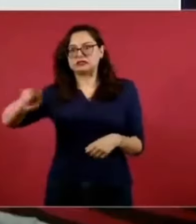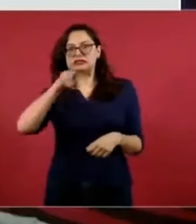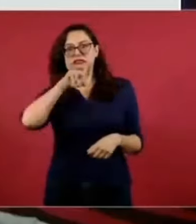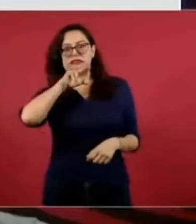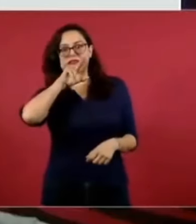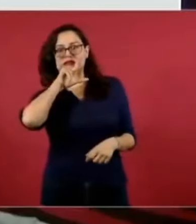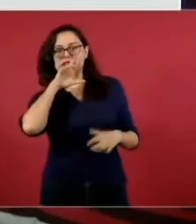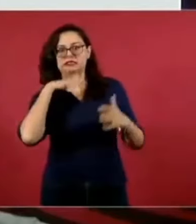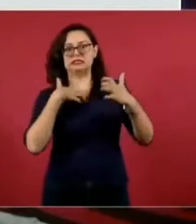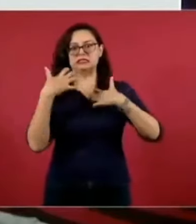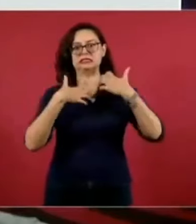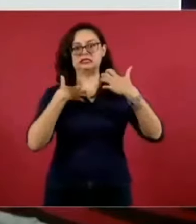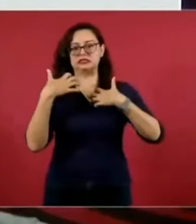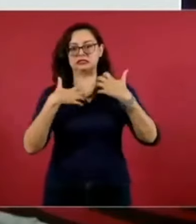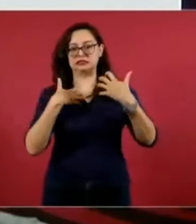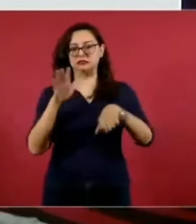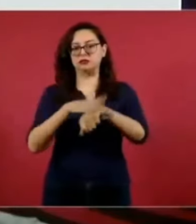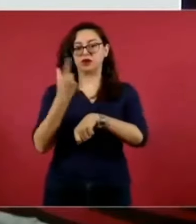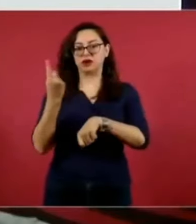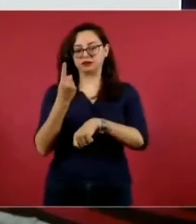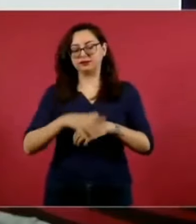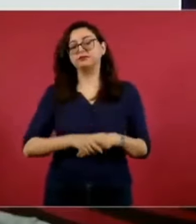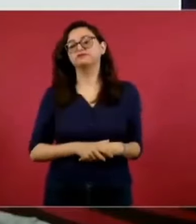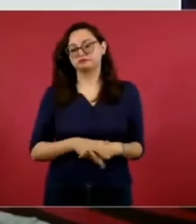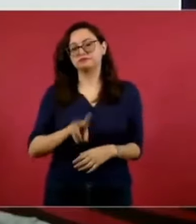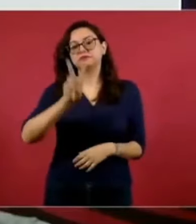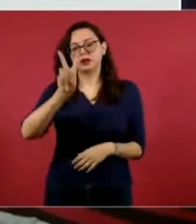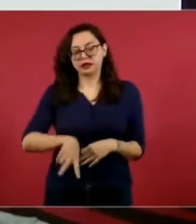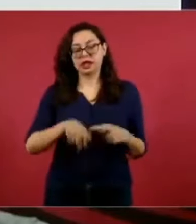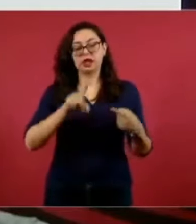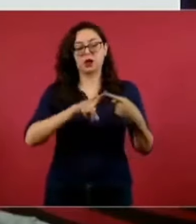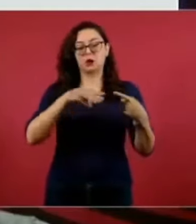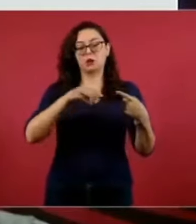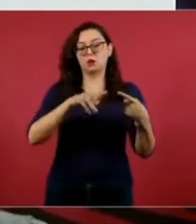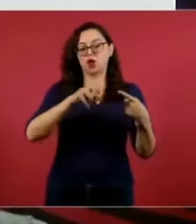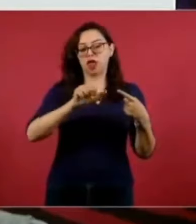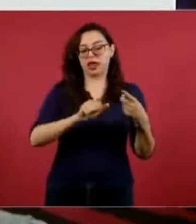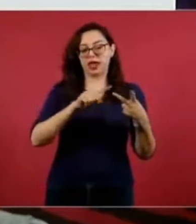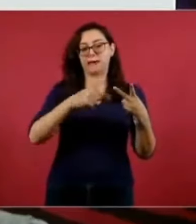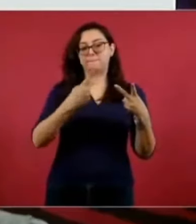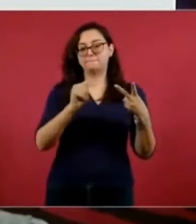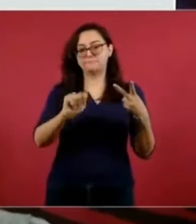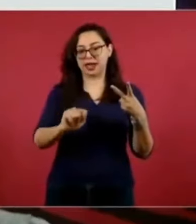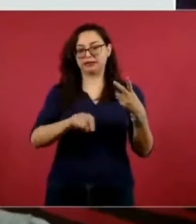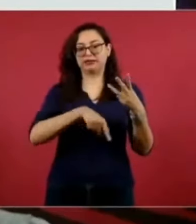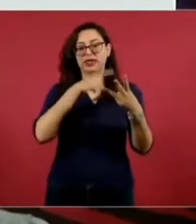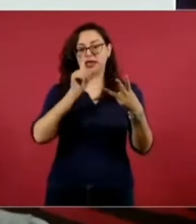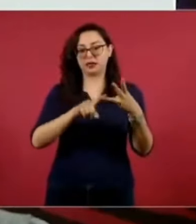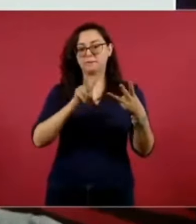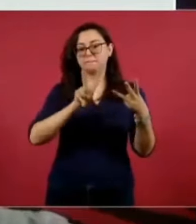coalición morena PT y verde ecologista obtendría 37